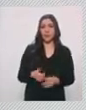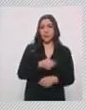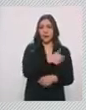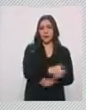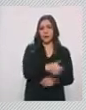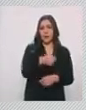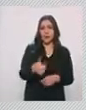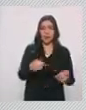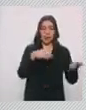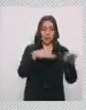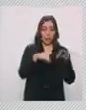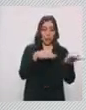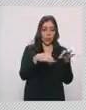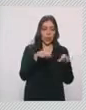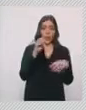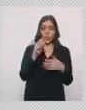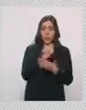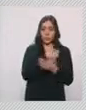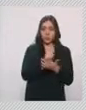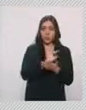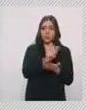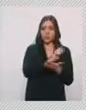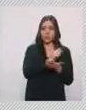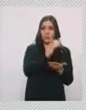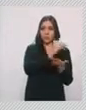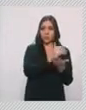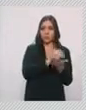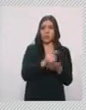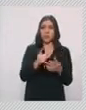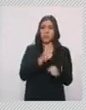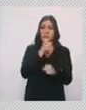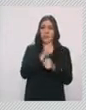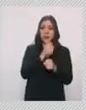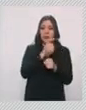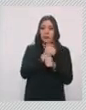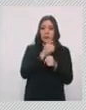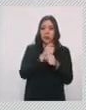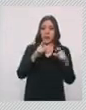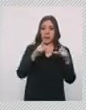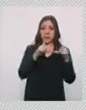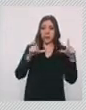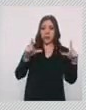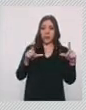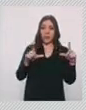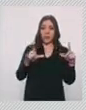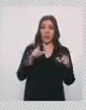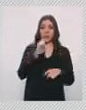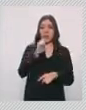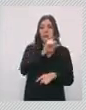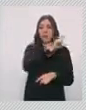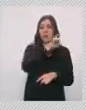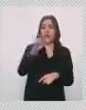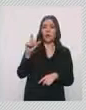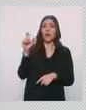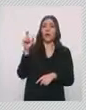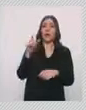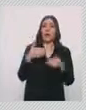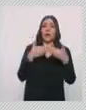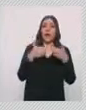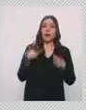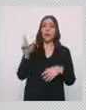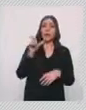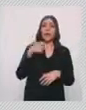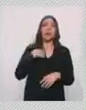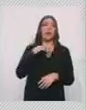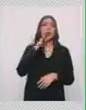o en cada hojita me van a escribir lo siguiente. Para el primer sobre, en el que se llama o el que lleva como título, abrir cuando crea que ya no pueda